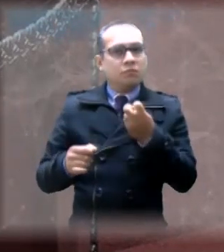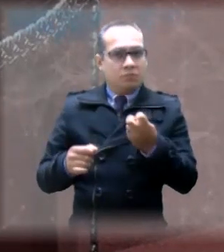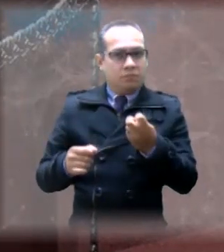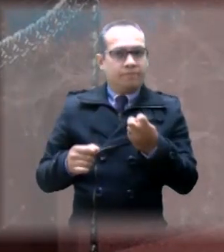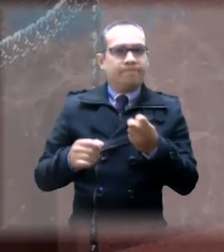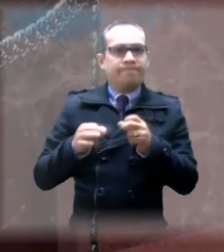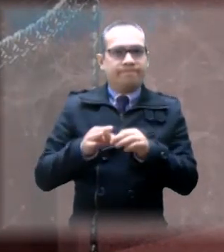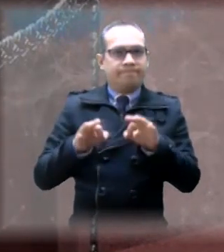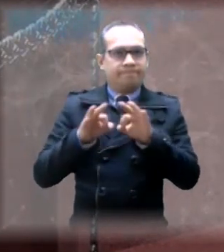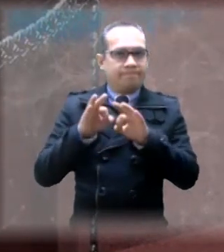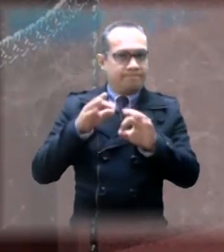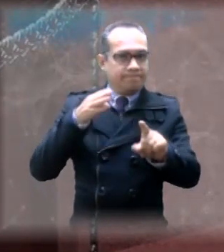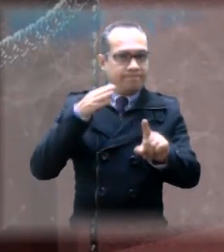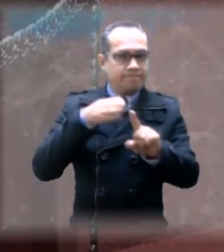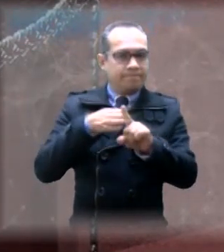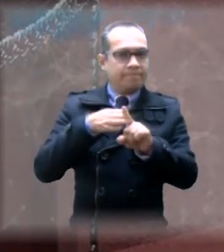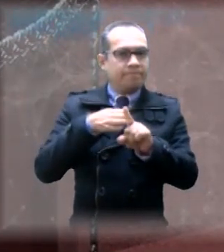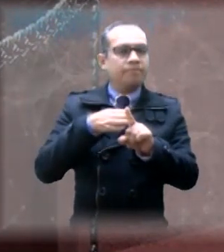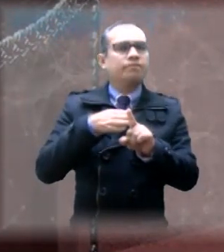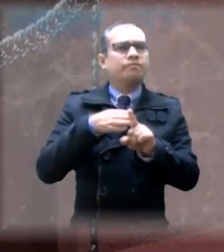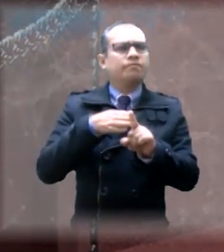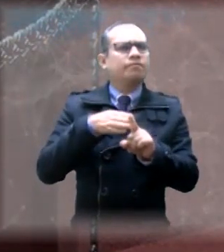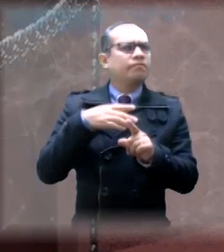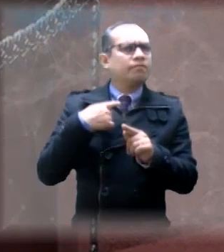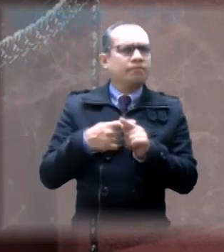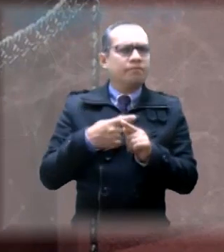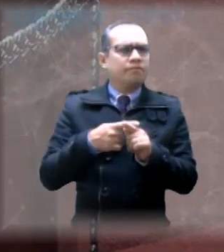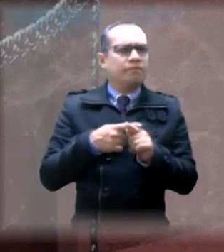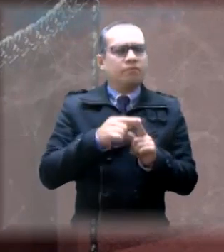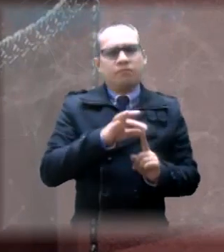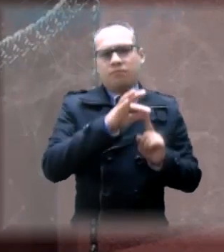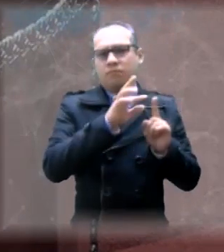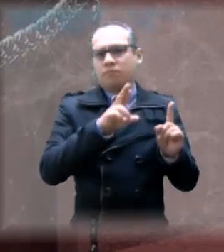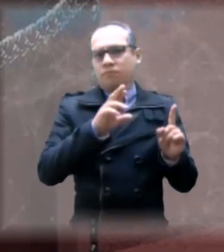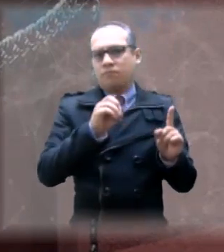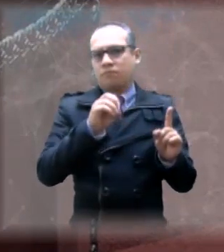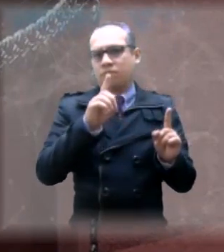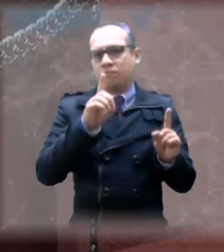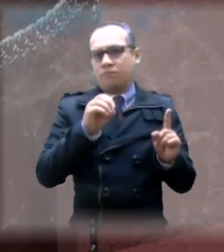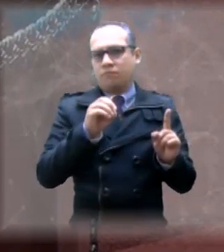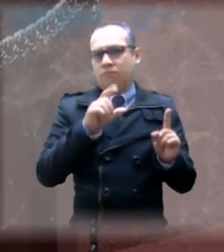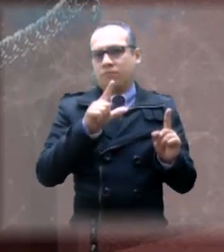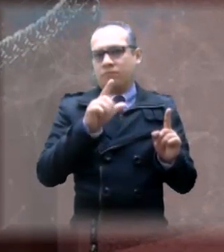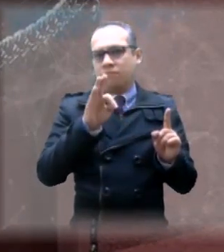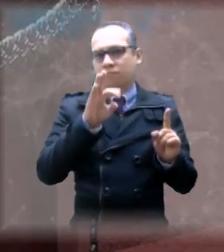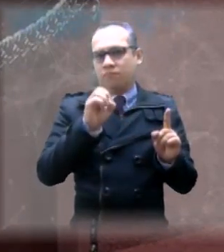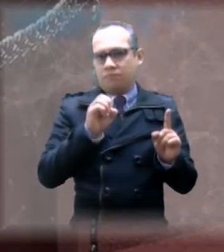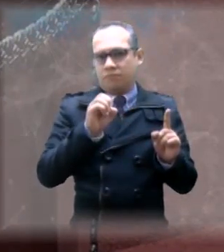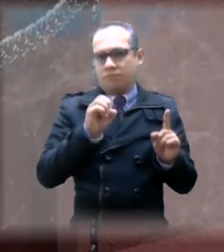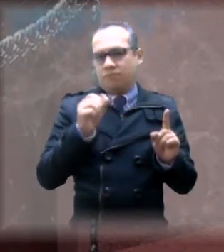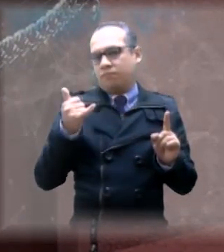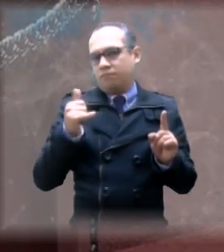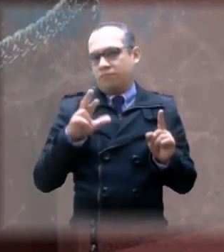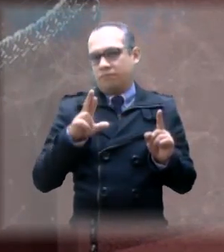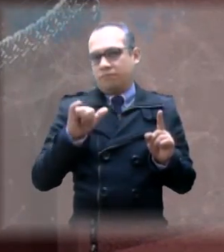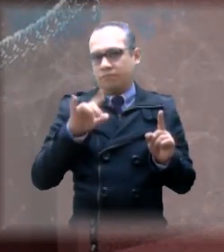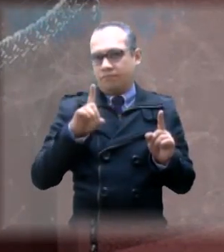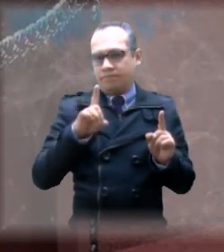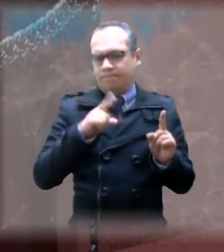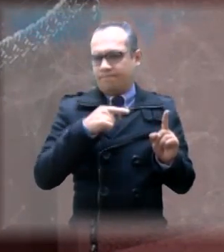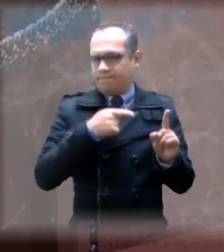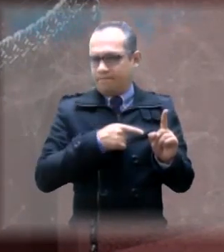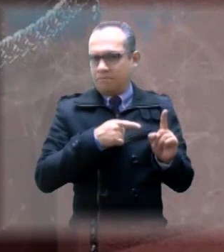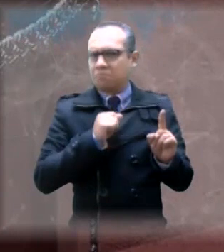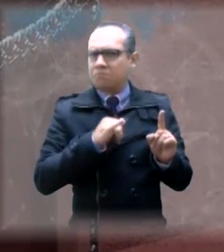había originalmente sido propuesto el licenciado Rodolfo Yarid Wong Montes, contando además el cumplimiento de los requisitos legales